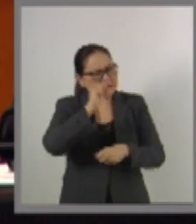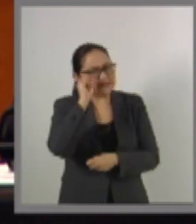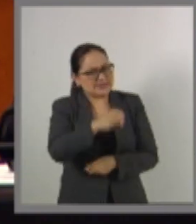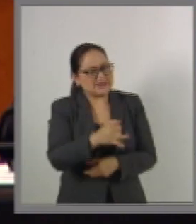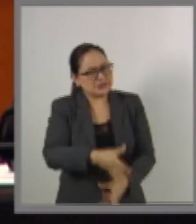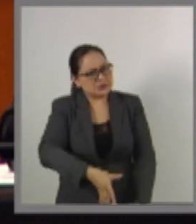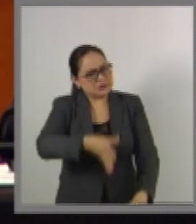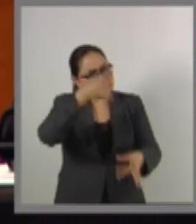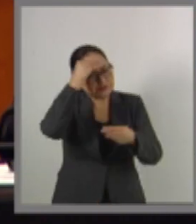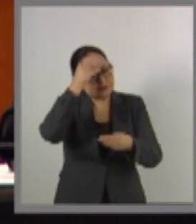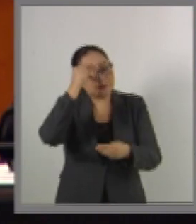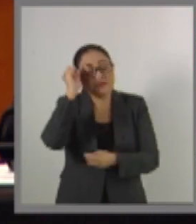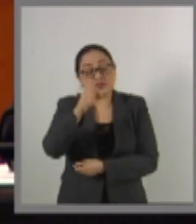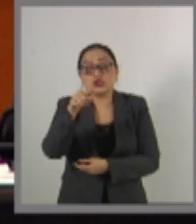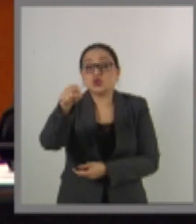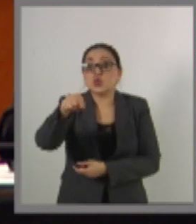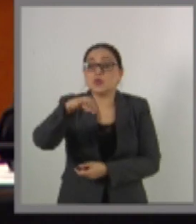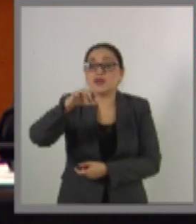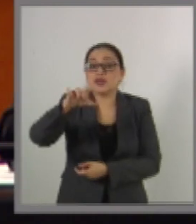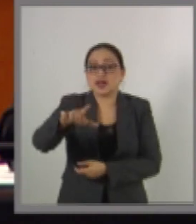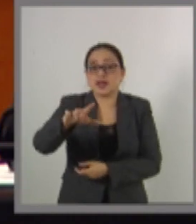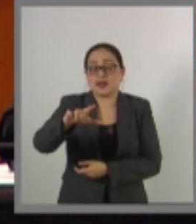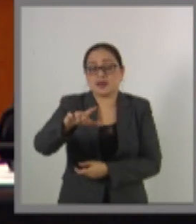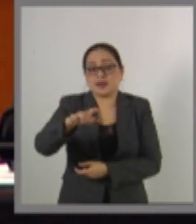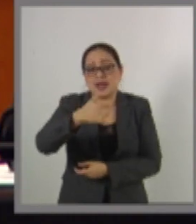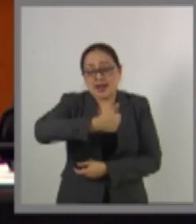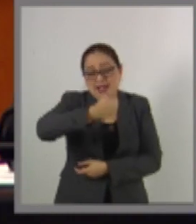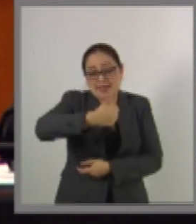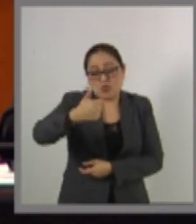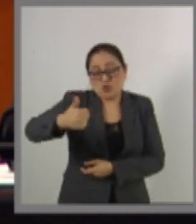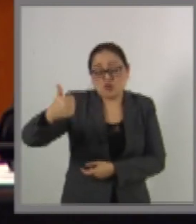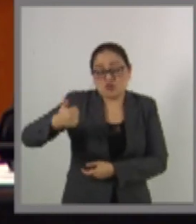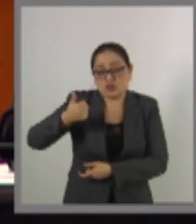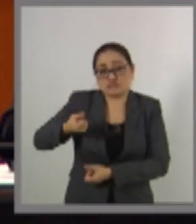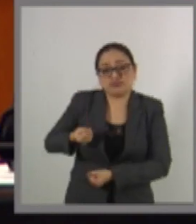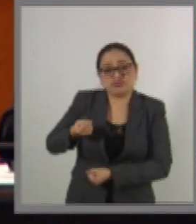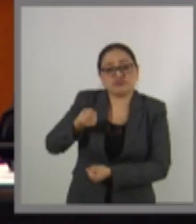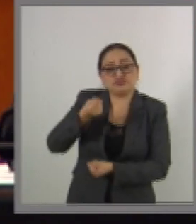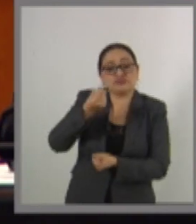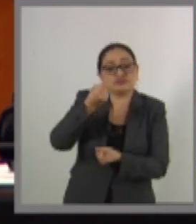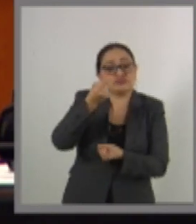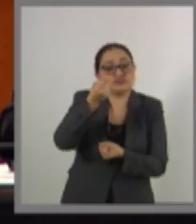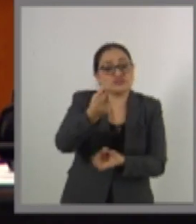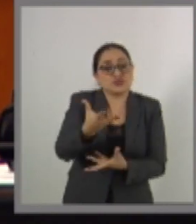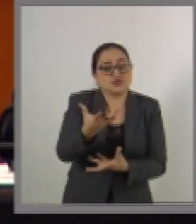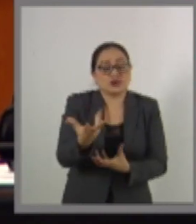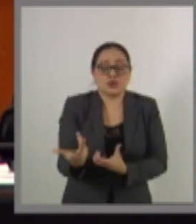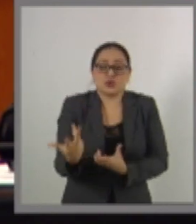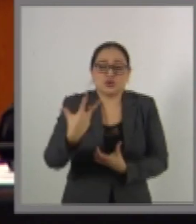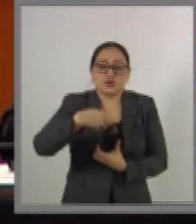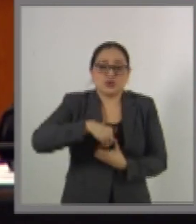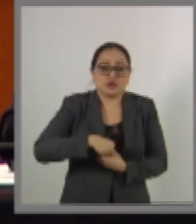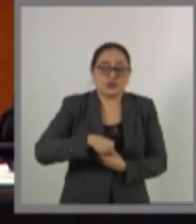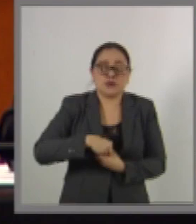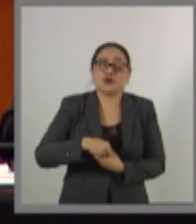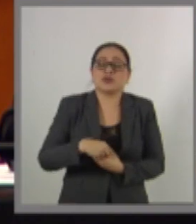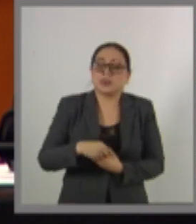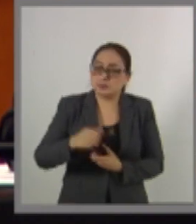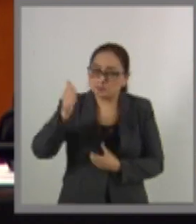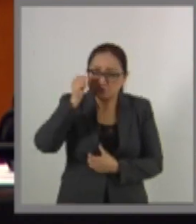tú, Miguel, nos dejas a cada uno de nosotros una parte de ti. Con cada uno